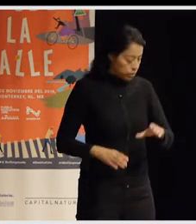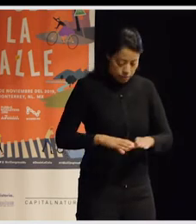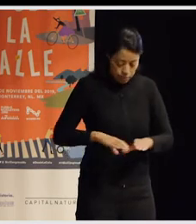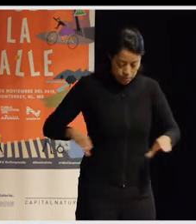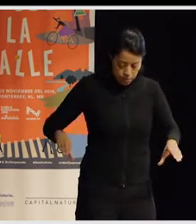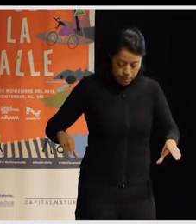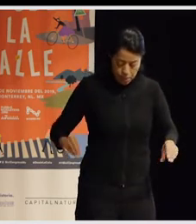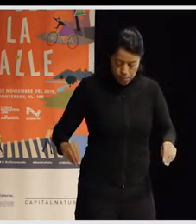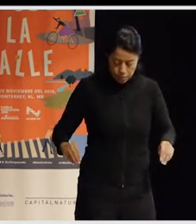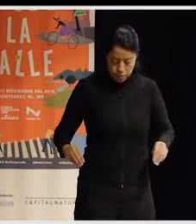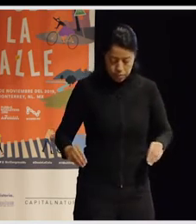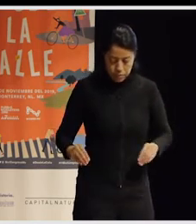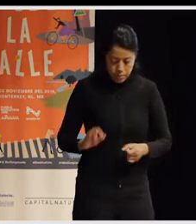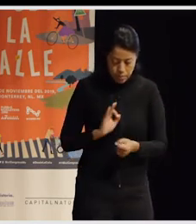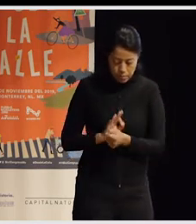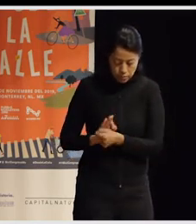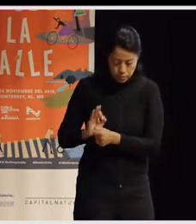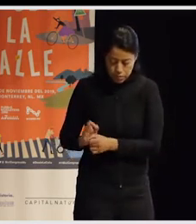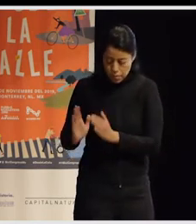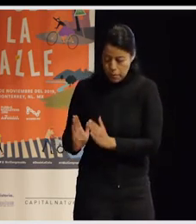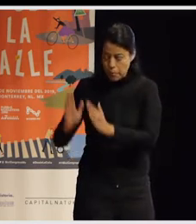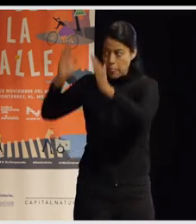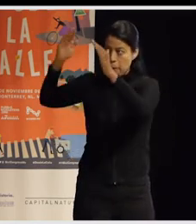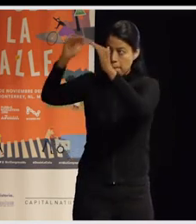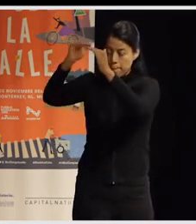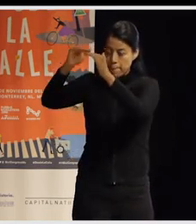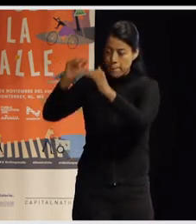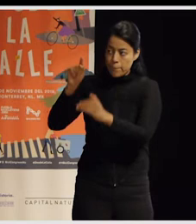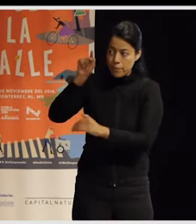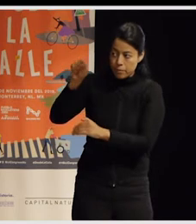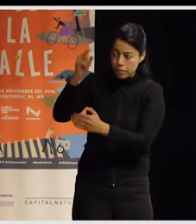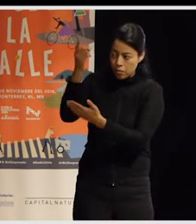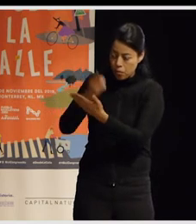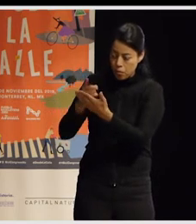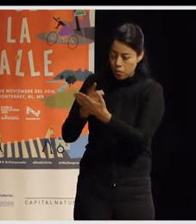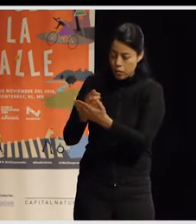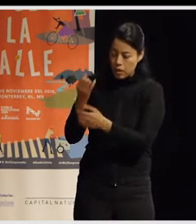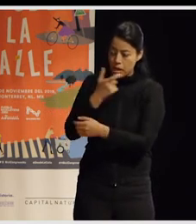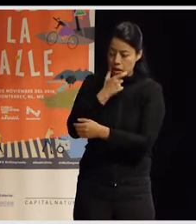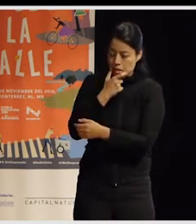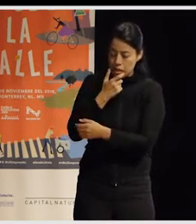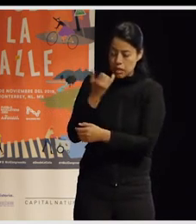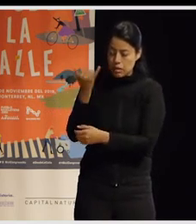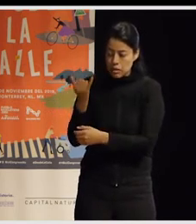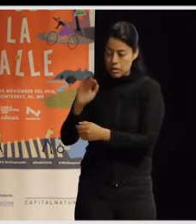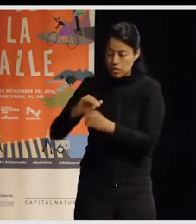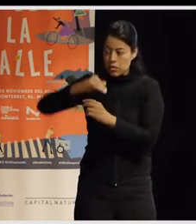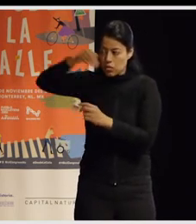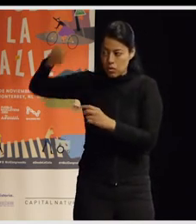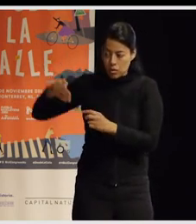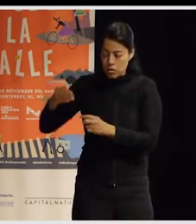seguridad de las bicicletas igualmente el tótem que de hecho el tótem está diseñado en una cara en inglés y en español y en